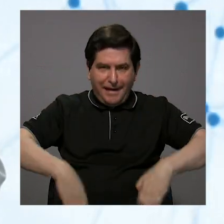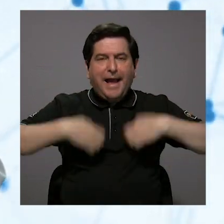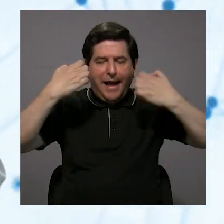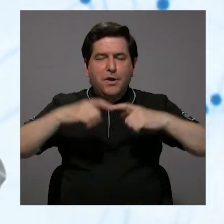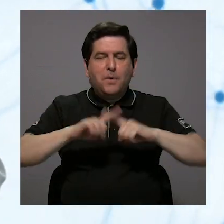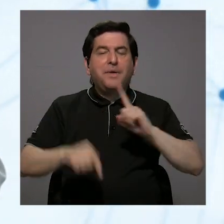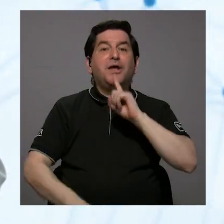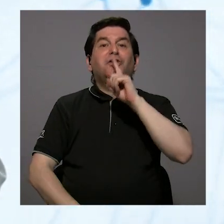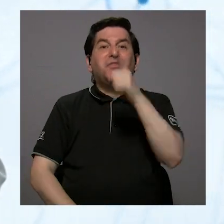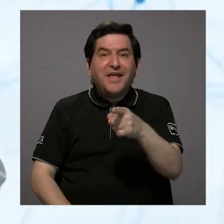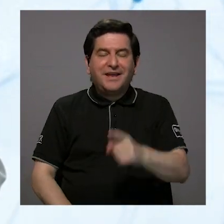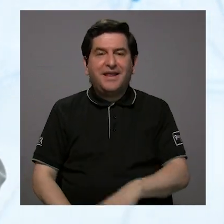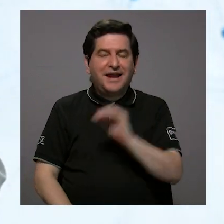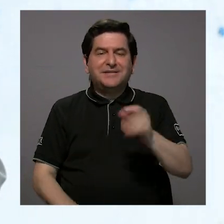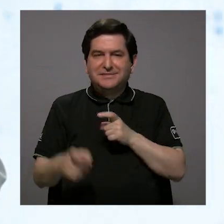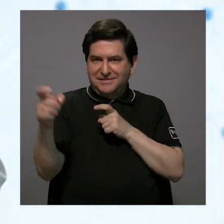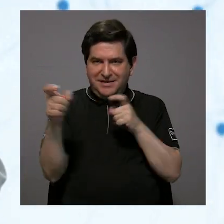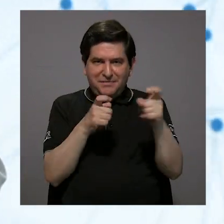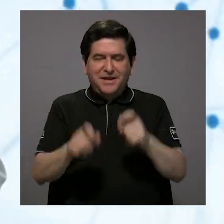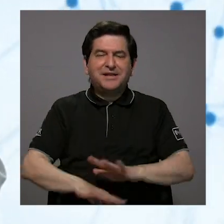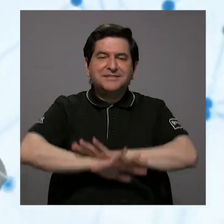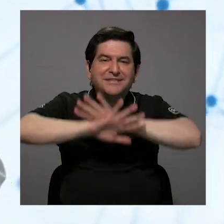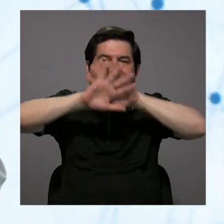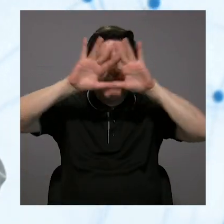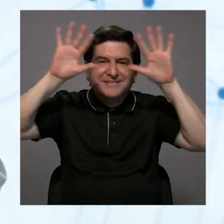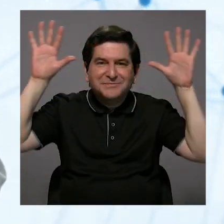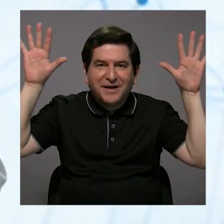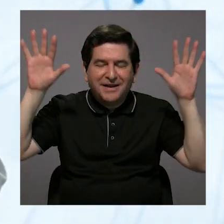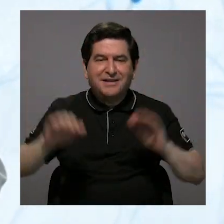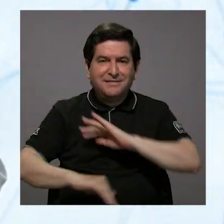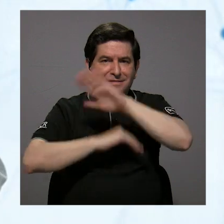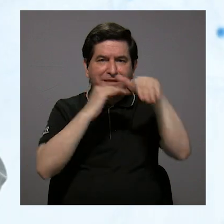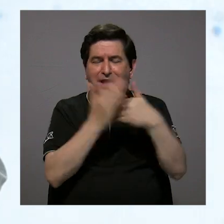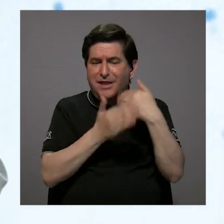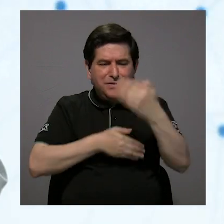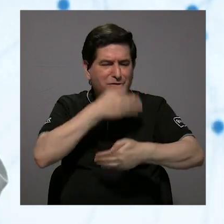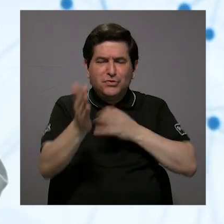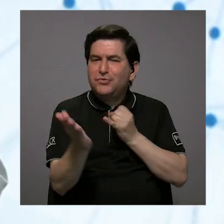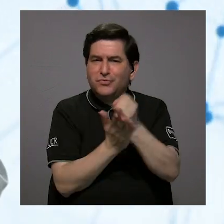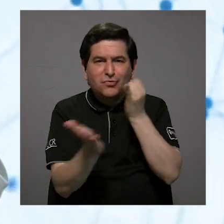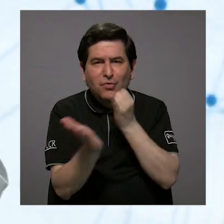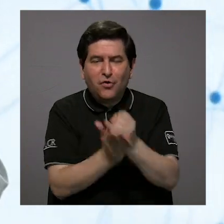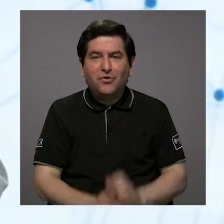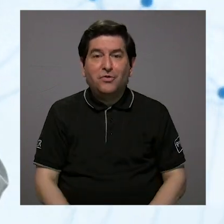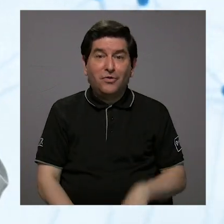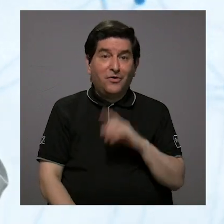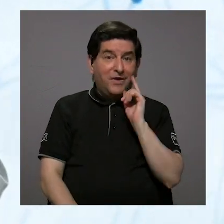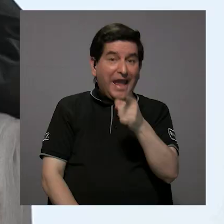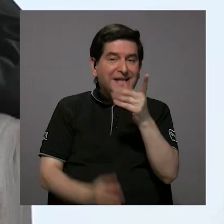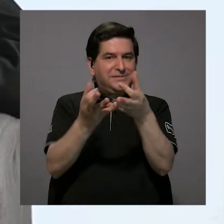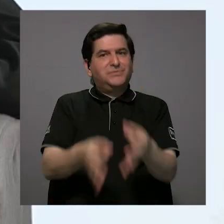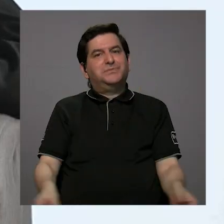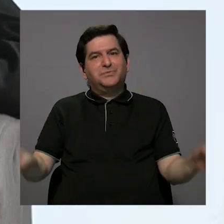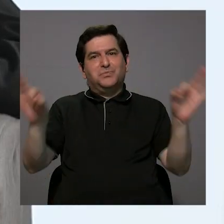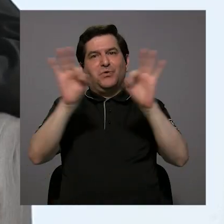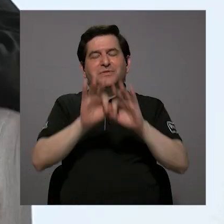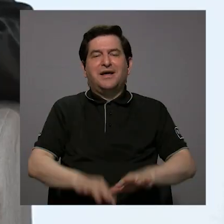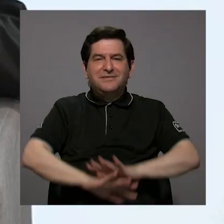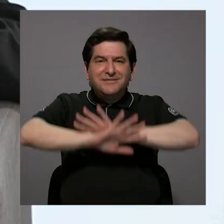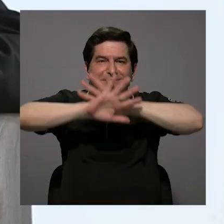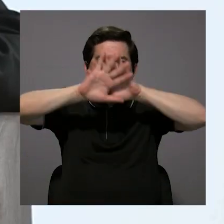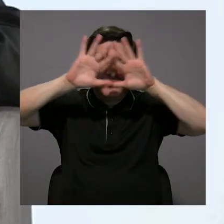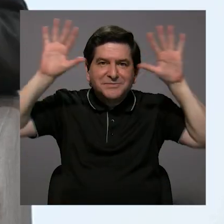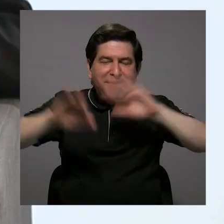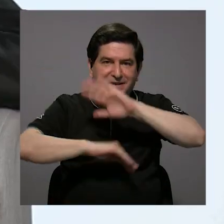existe, pero se declara y se maneja con transparencia a lo largo de toda la investigación. Que eso es casualmente lo importante, que